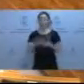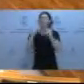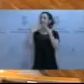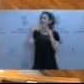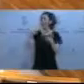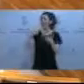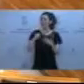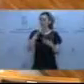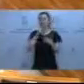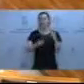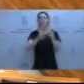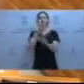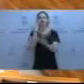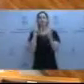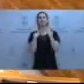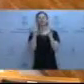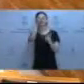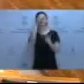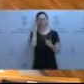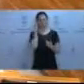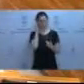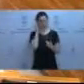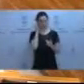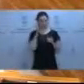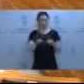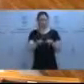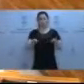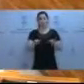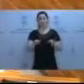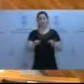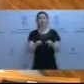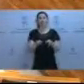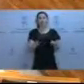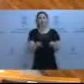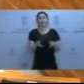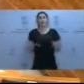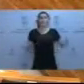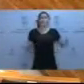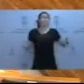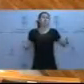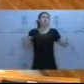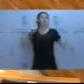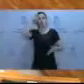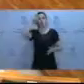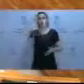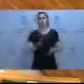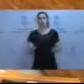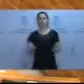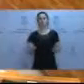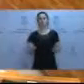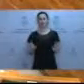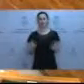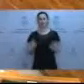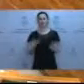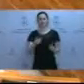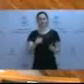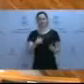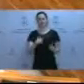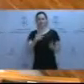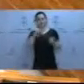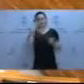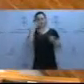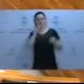señor presidente. Buenos días, señorías. ¿Novedad? Lo que se dice novedad, pues no sé, señorías, no la encuentro. Es